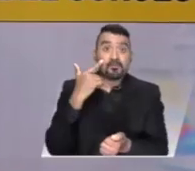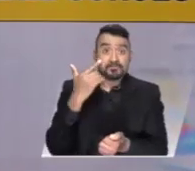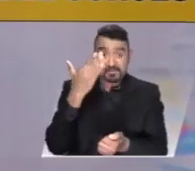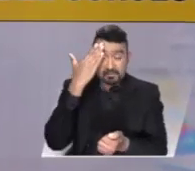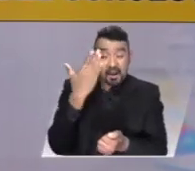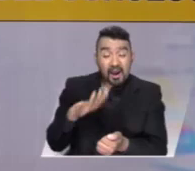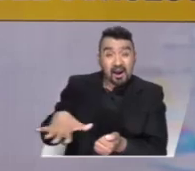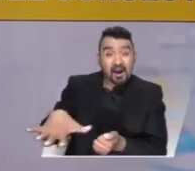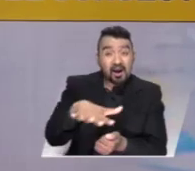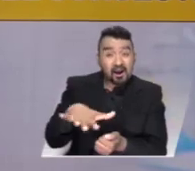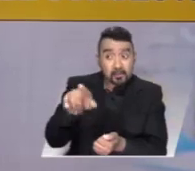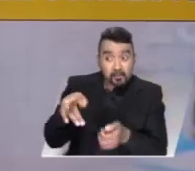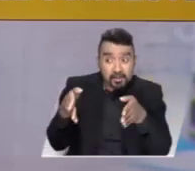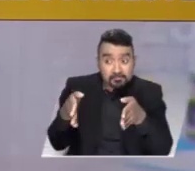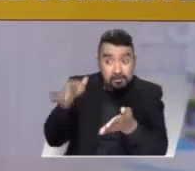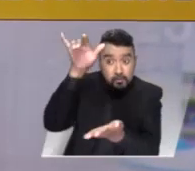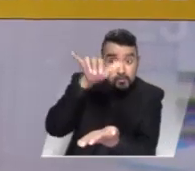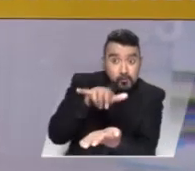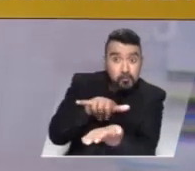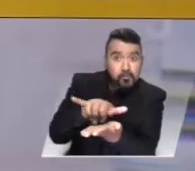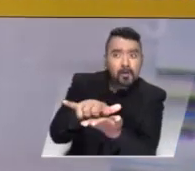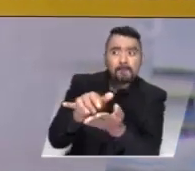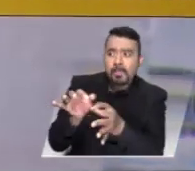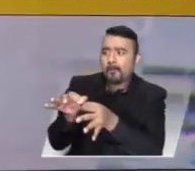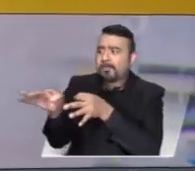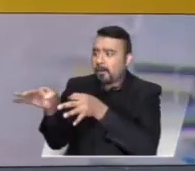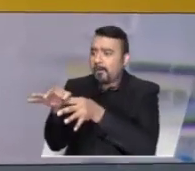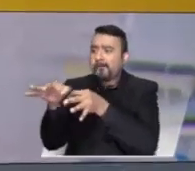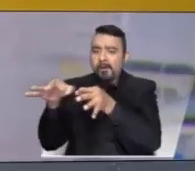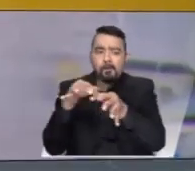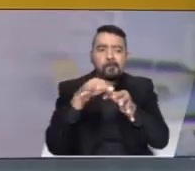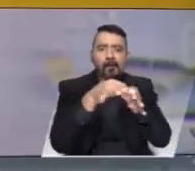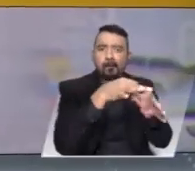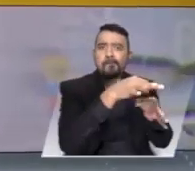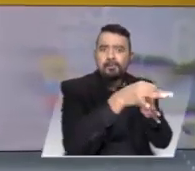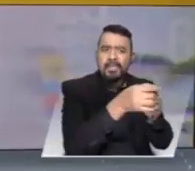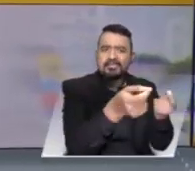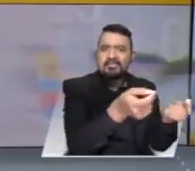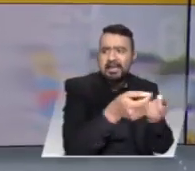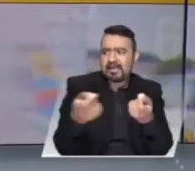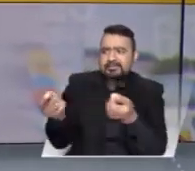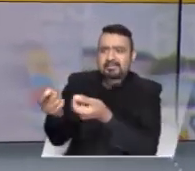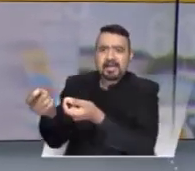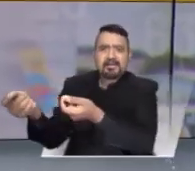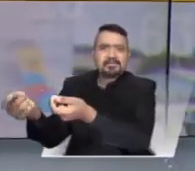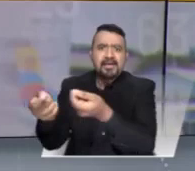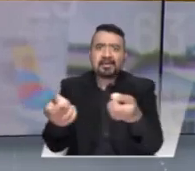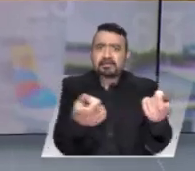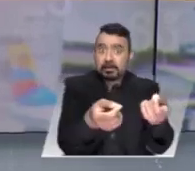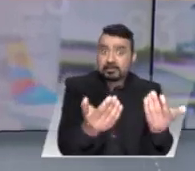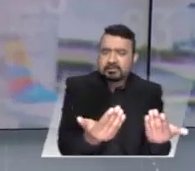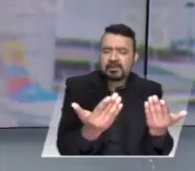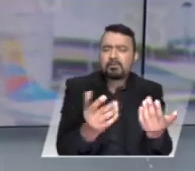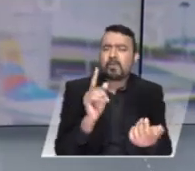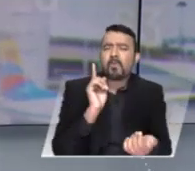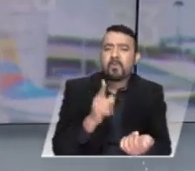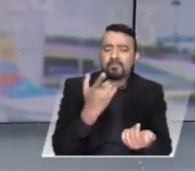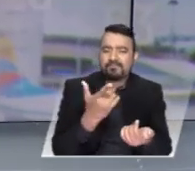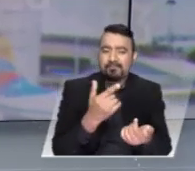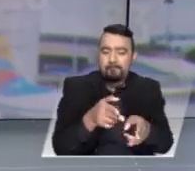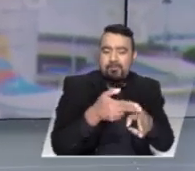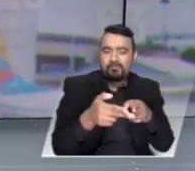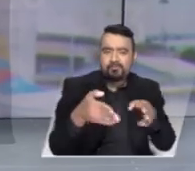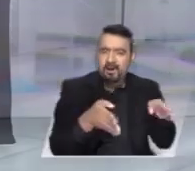aérea serviría a los habitantes de algunos municipios del suroeste antioqueño gracias a las autopistas de cuarta generación.